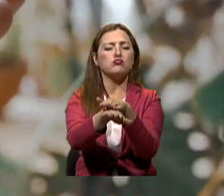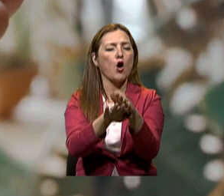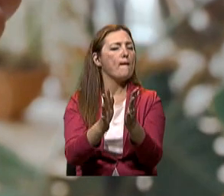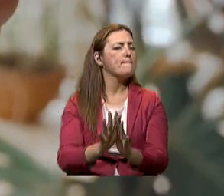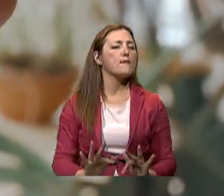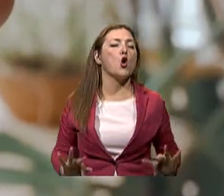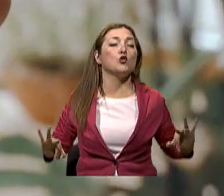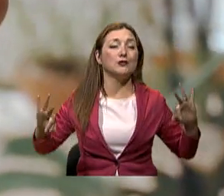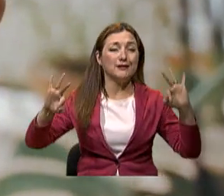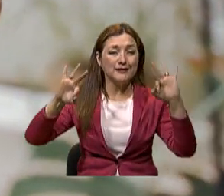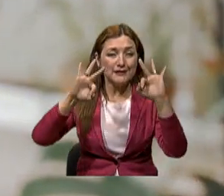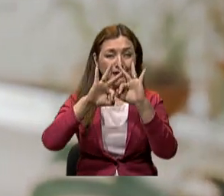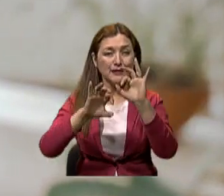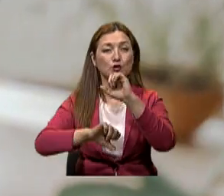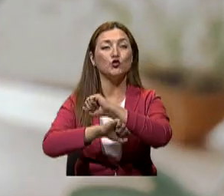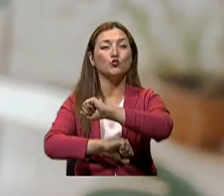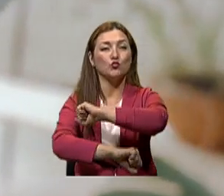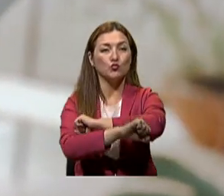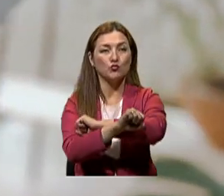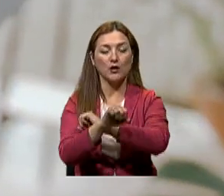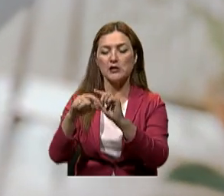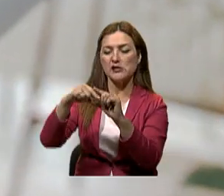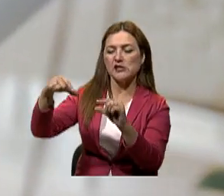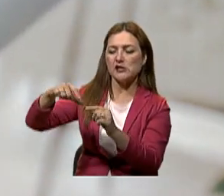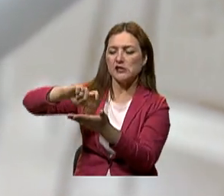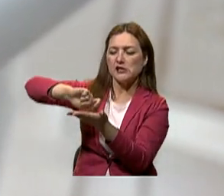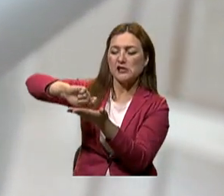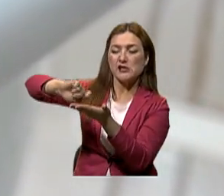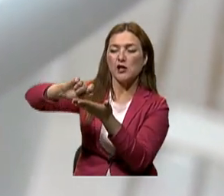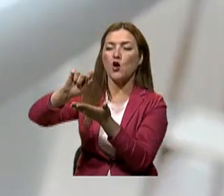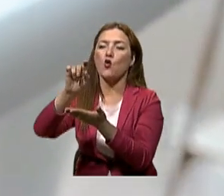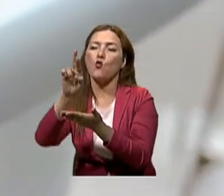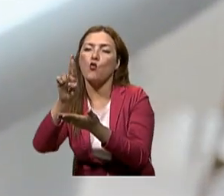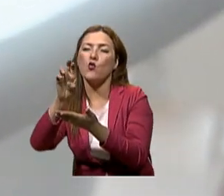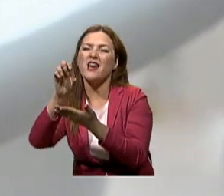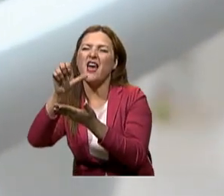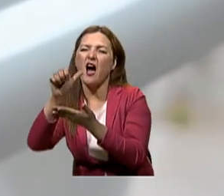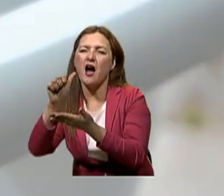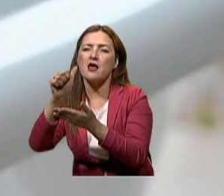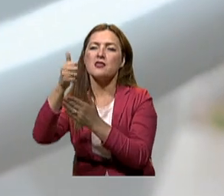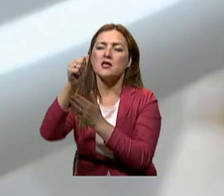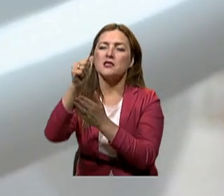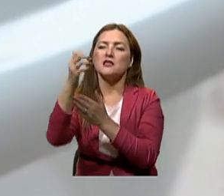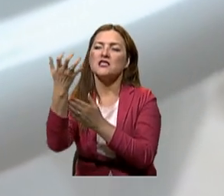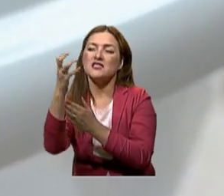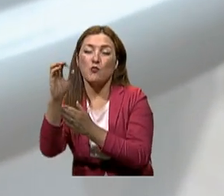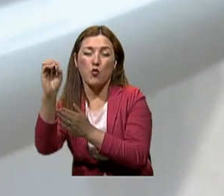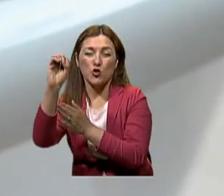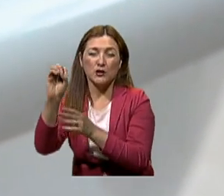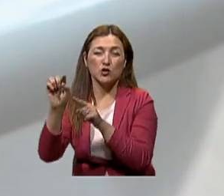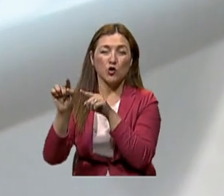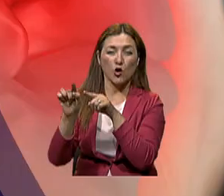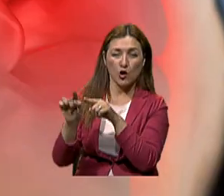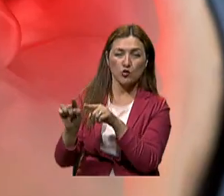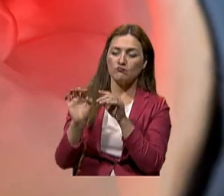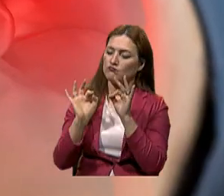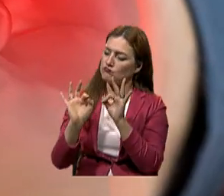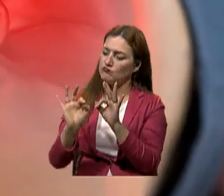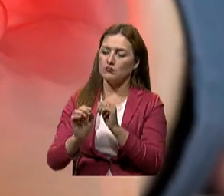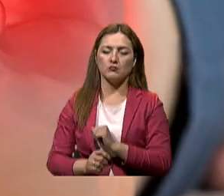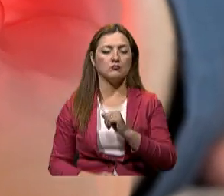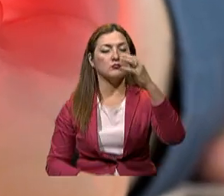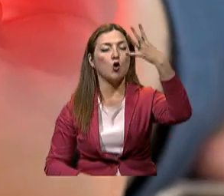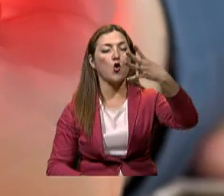les recomiendo cremas a base de urea. Urea al 10-15%, ya que la urea es un humectante súper bueno.